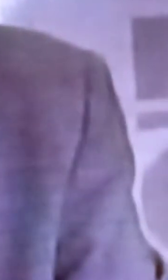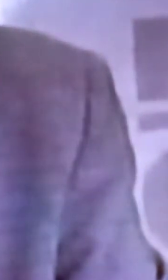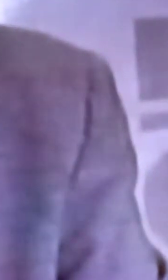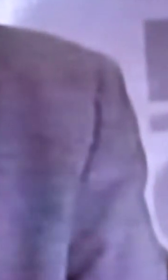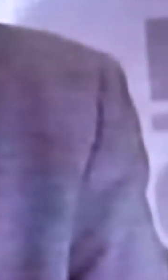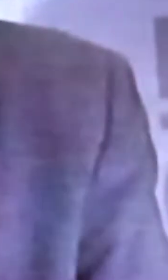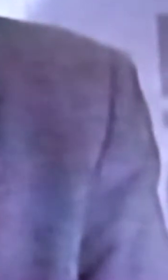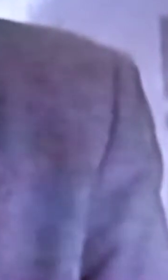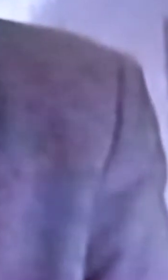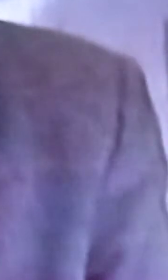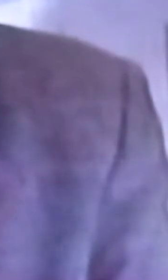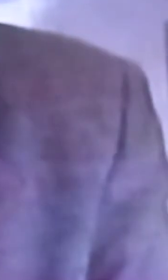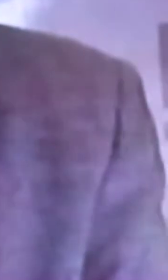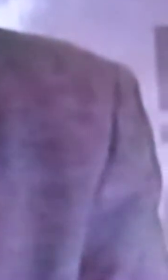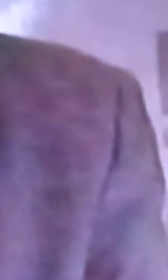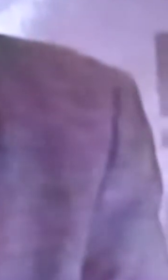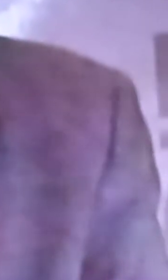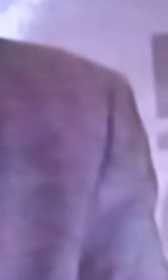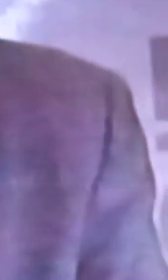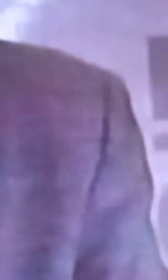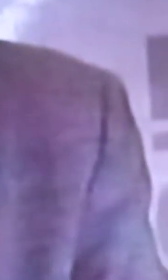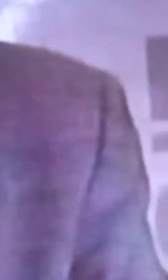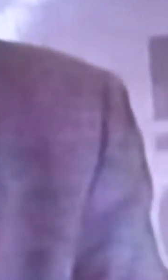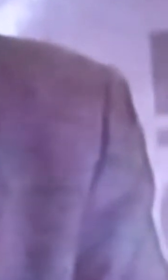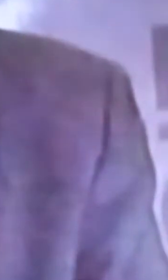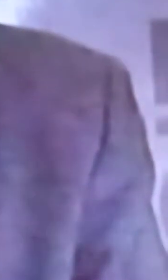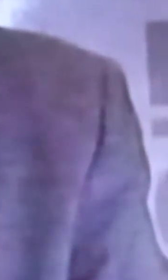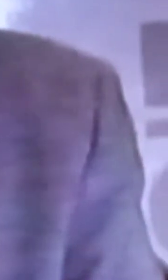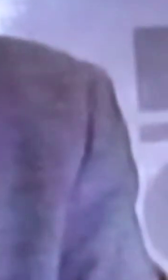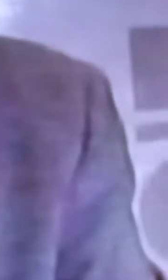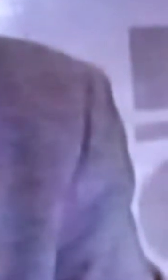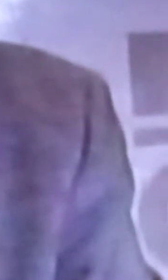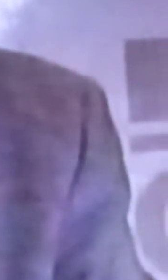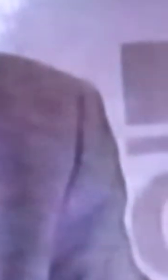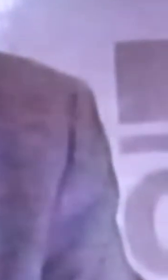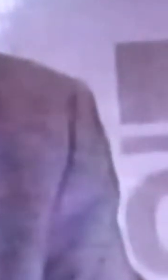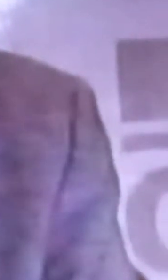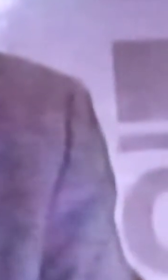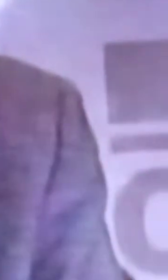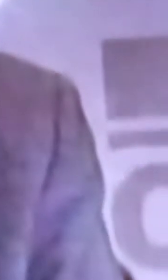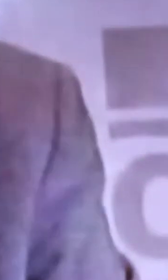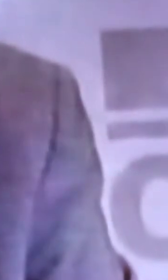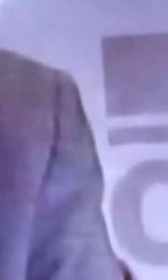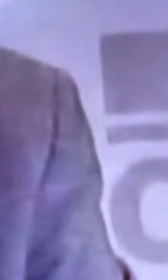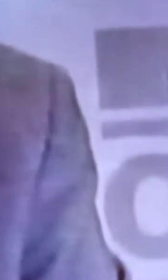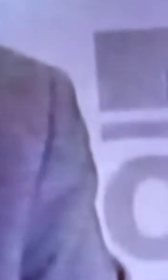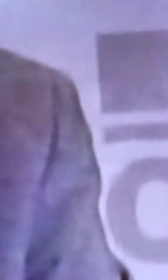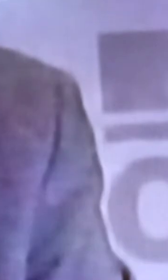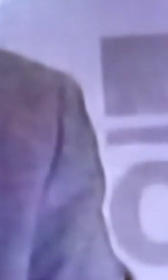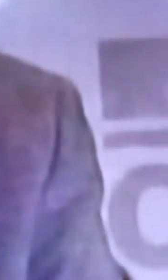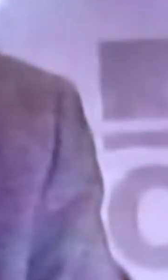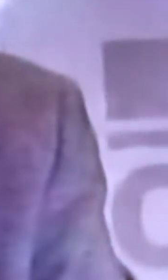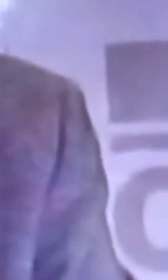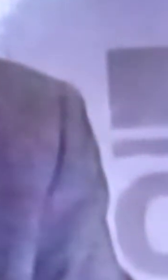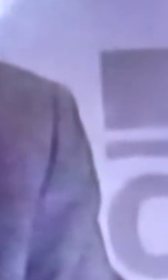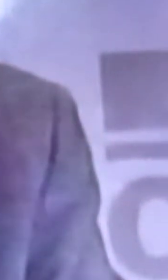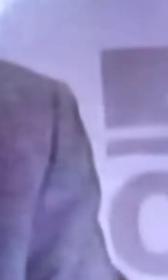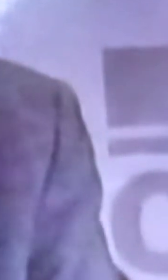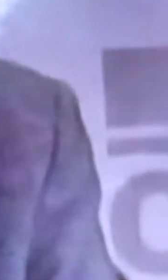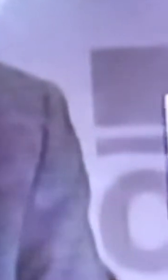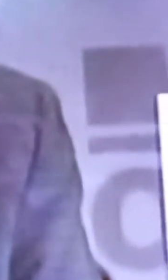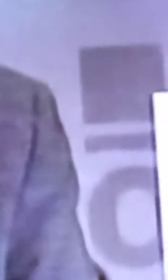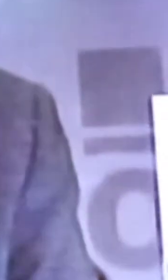mensaje fue escuchado. Tuvimos una jornada de votación pacífica, tranquila, y